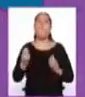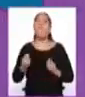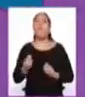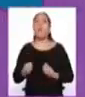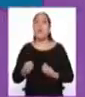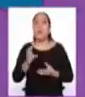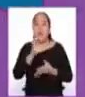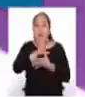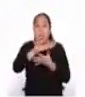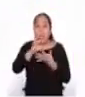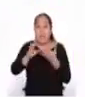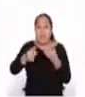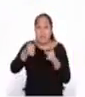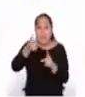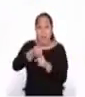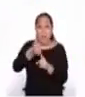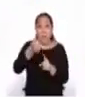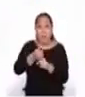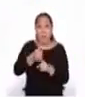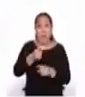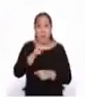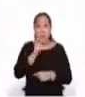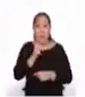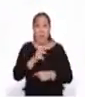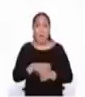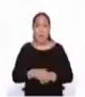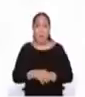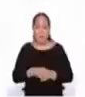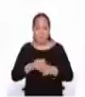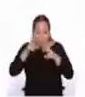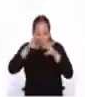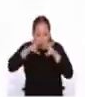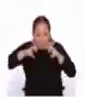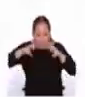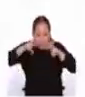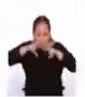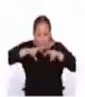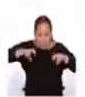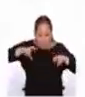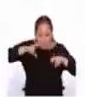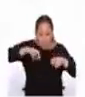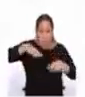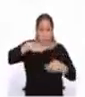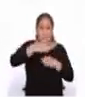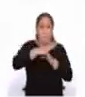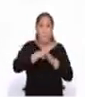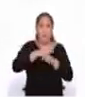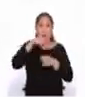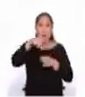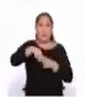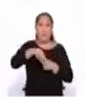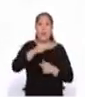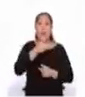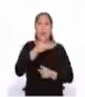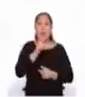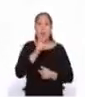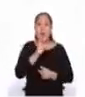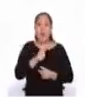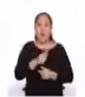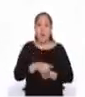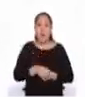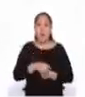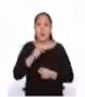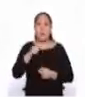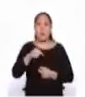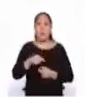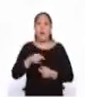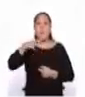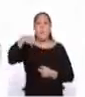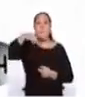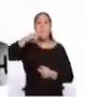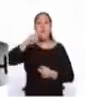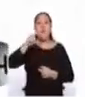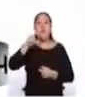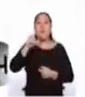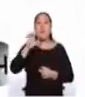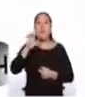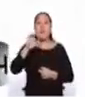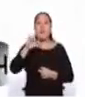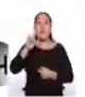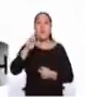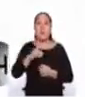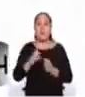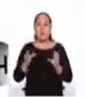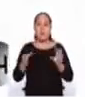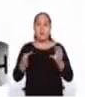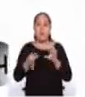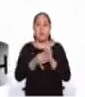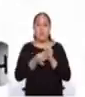características químicas. Y si analizamos la estructura del agua, se trata de una molécula inorgánica formada por 2